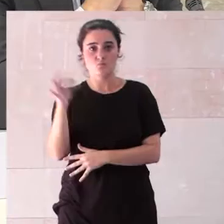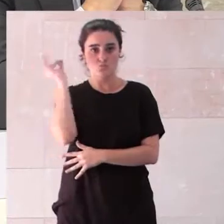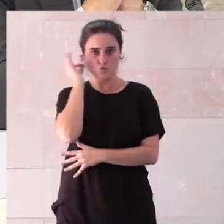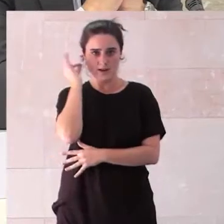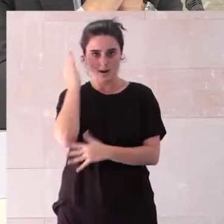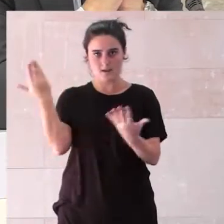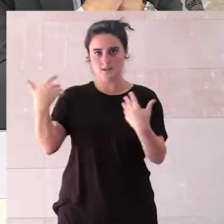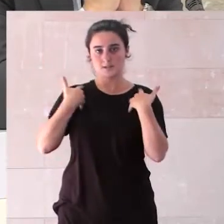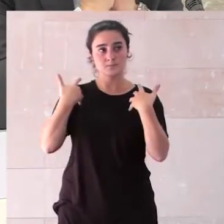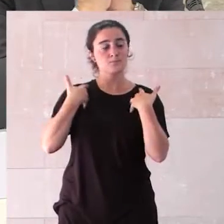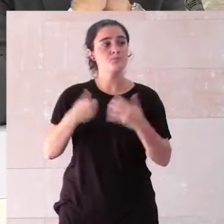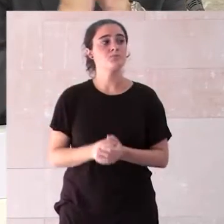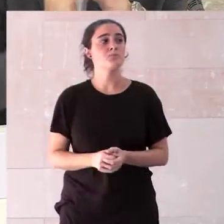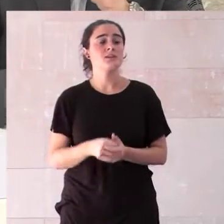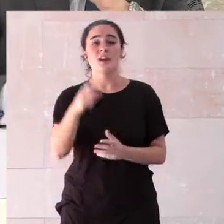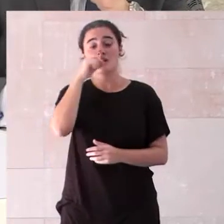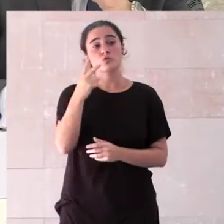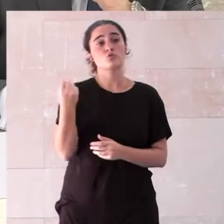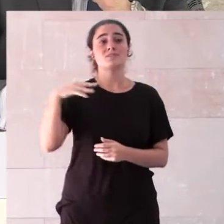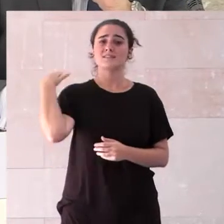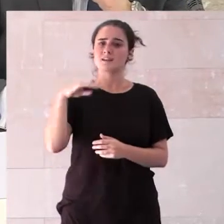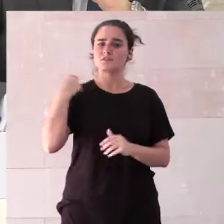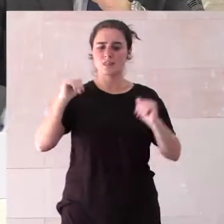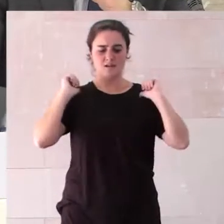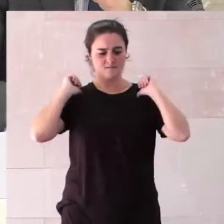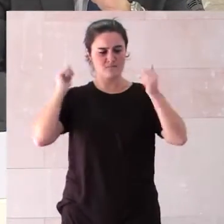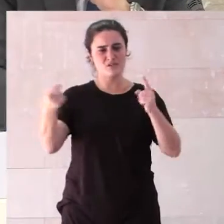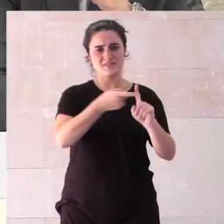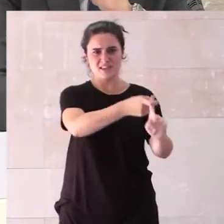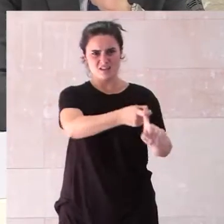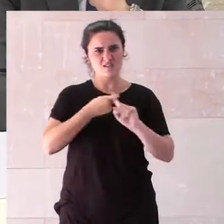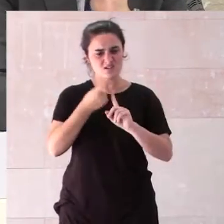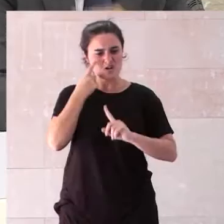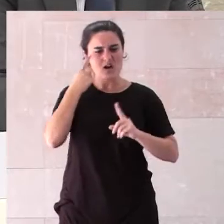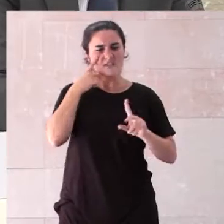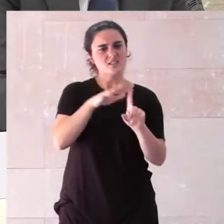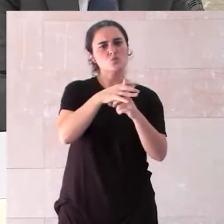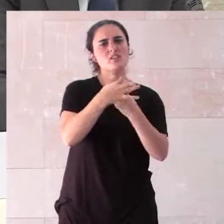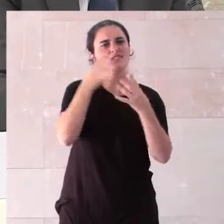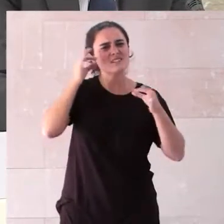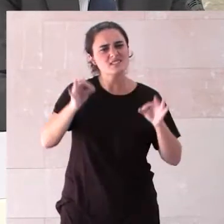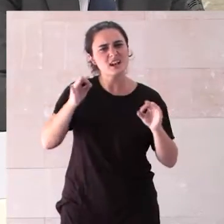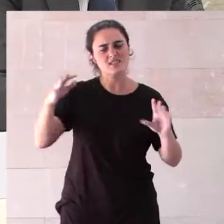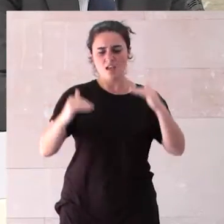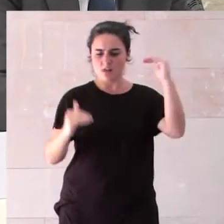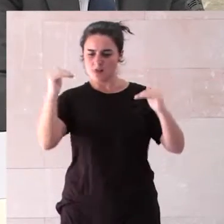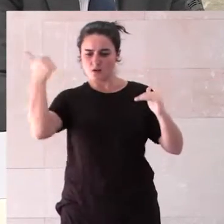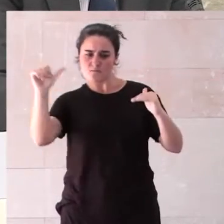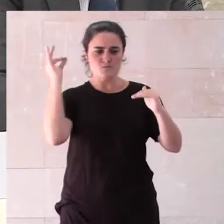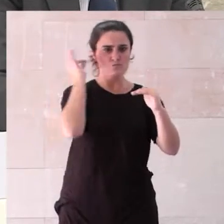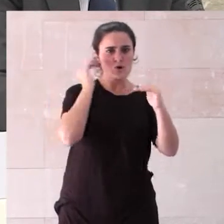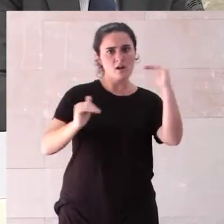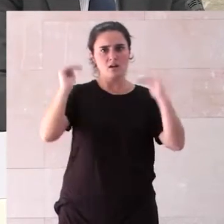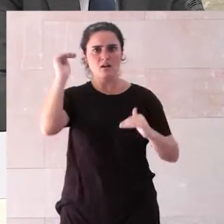tanto, en el 2014 impulsamos un diagnóstico para conocer la situación real de desigualdad entre mujeres y hombres y apostamos por crear